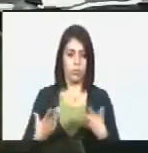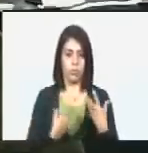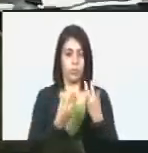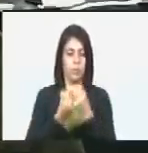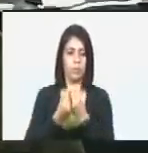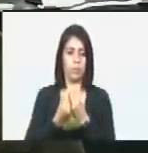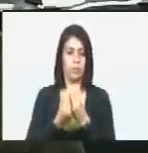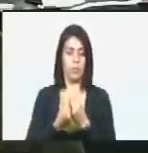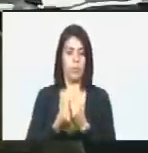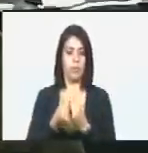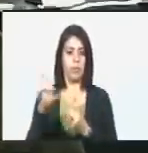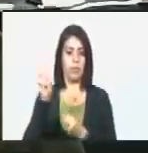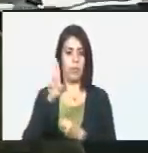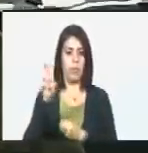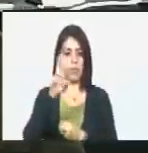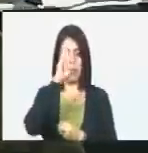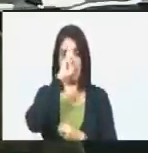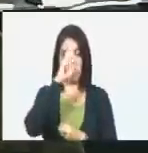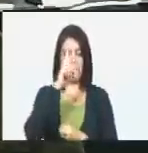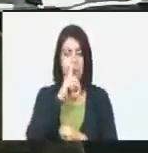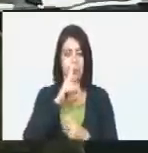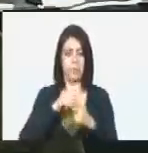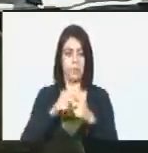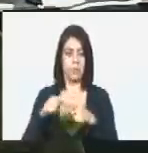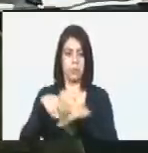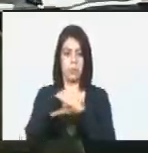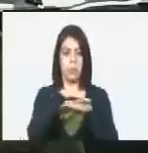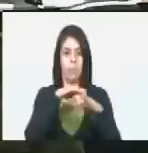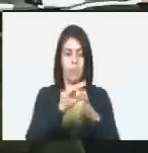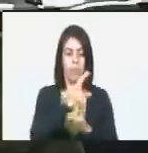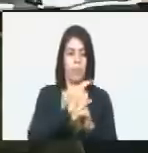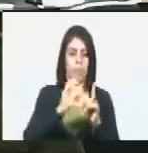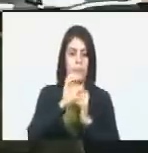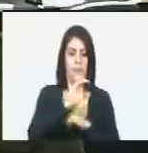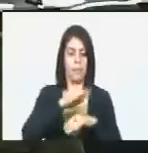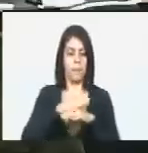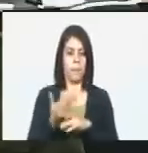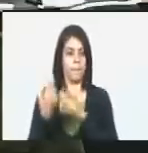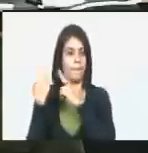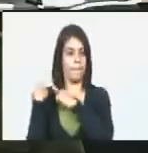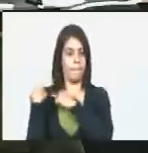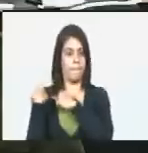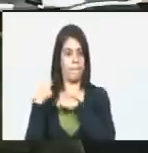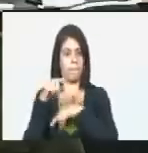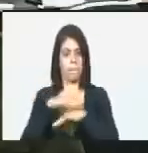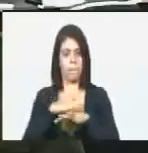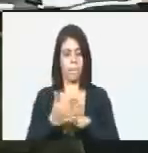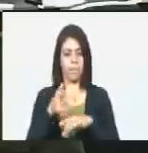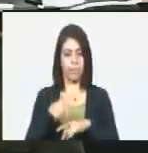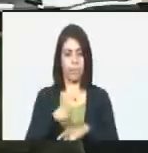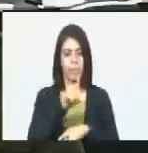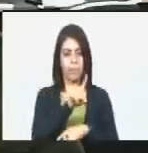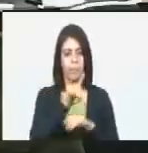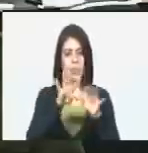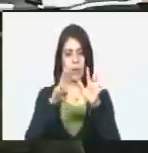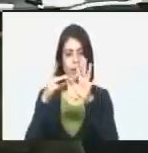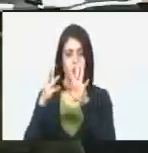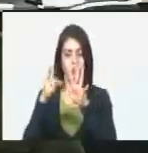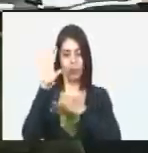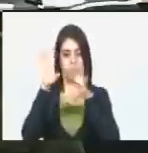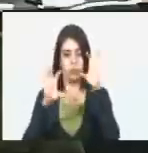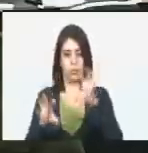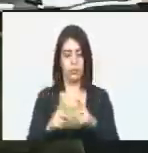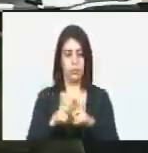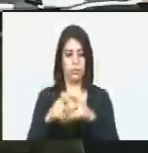República Dominicana, estaban sus ministros de cultura, estaban los representantes de los 198 países, pues en los actos